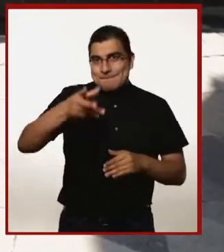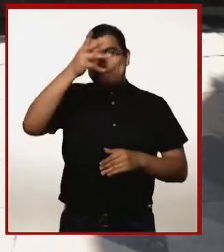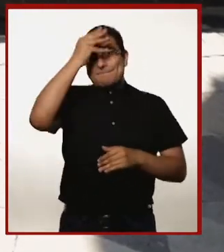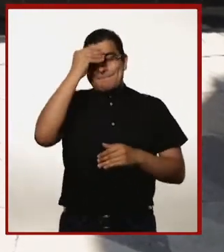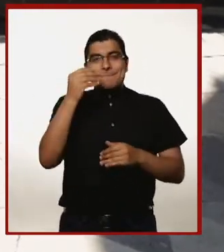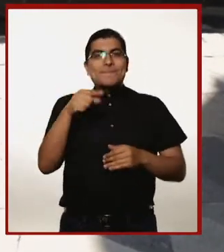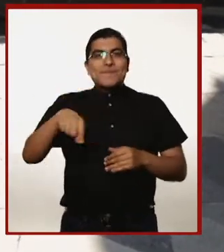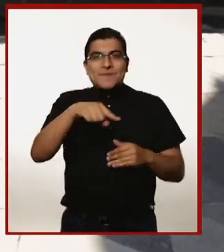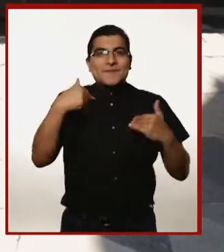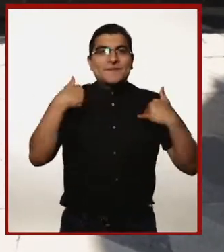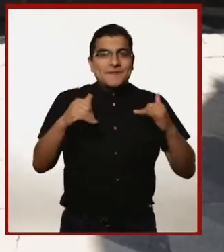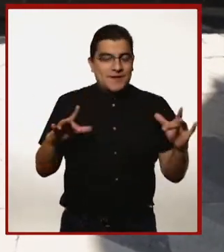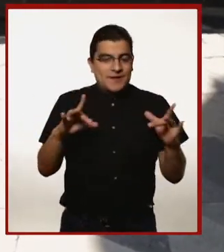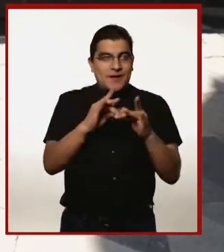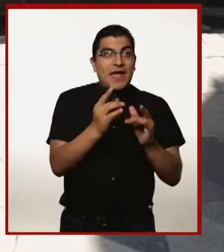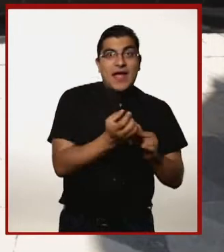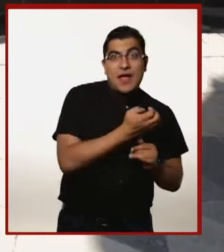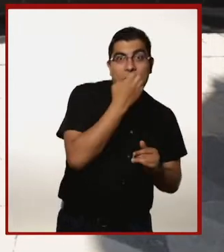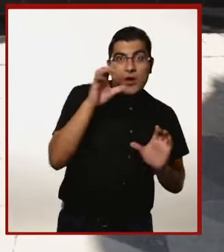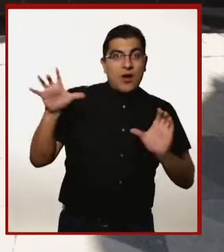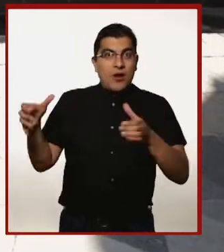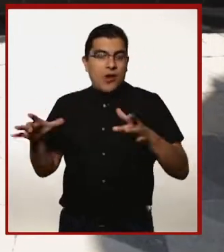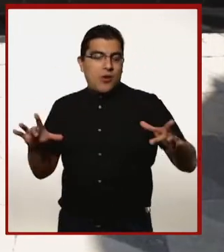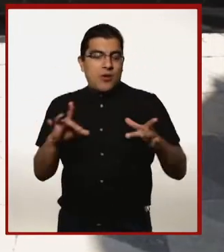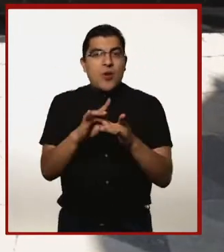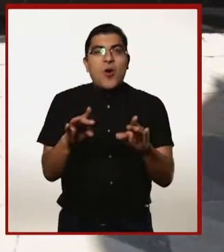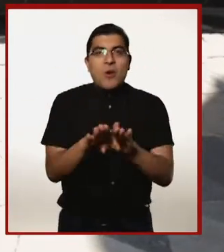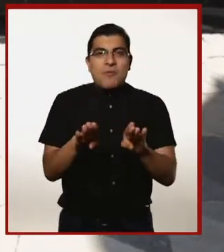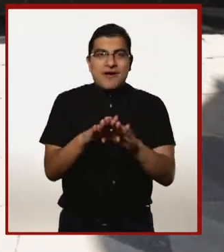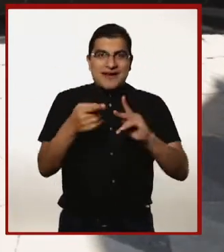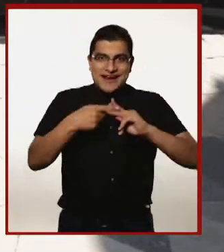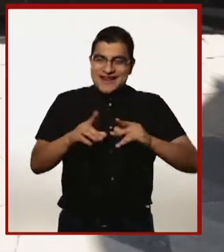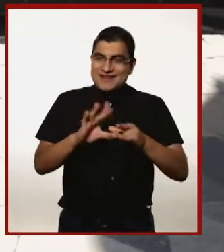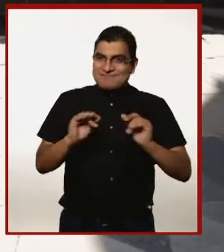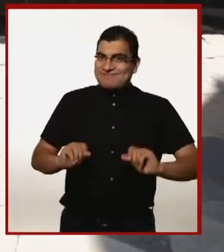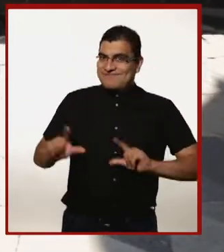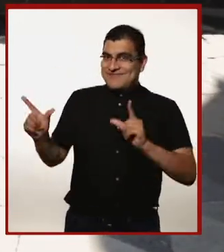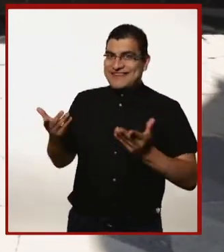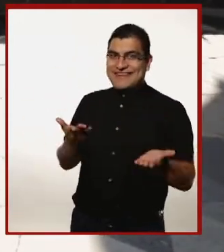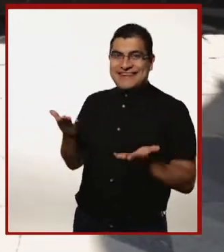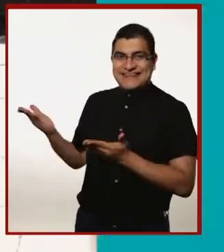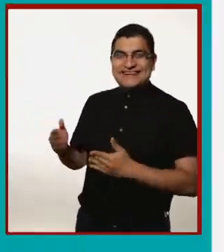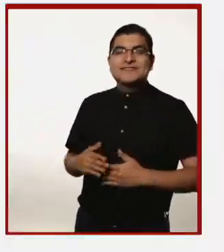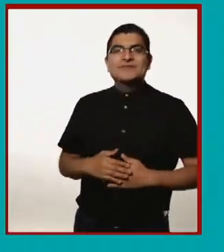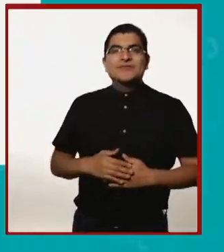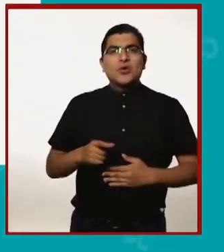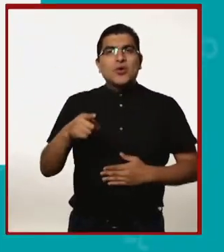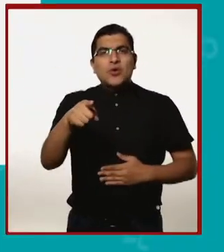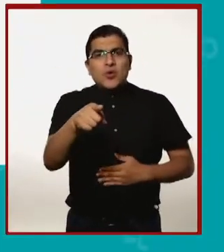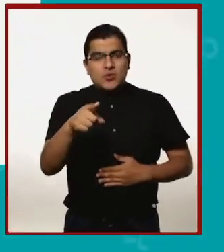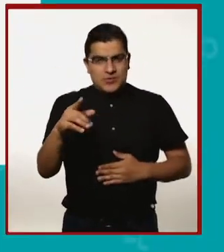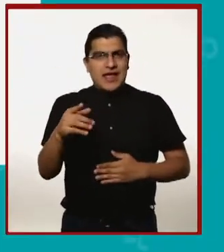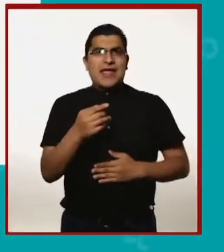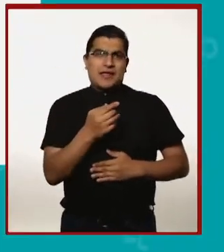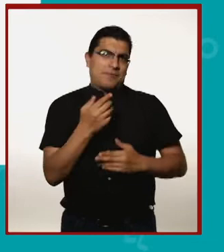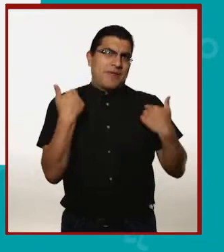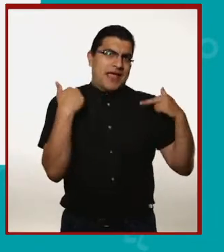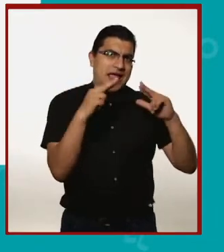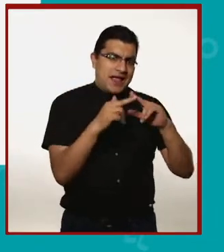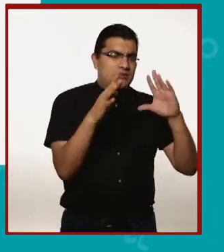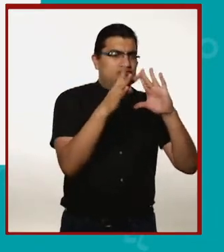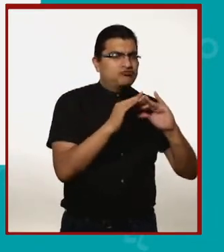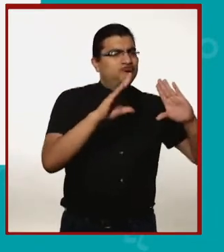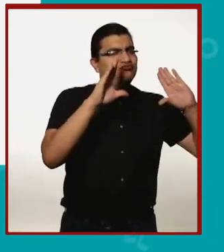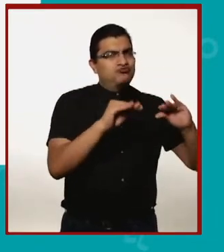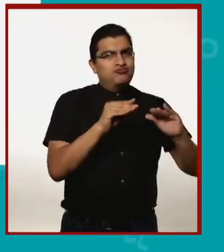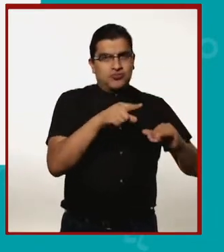interesante y nos ayudará a entender cómo se vinculan la escuela y la comunidad. Iniciamos con la siguiente cápsula. ¿De qué manera puede intervenir